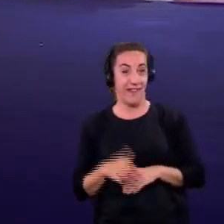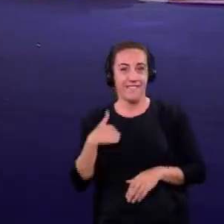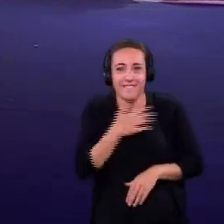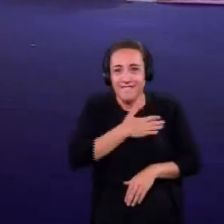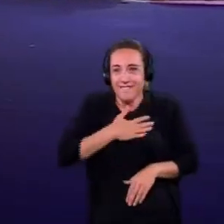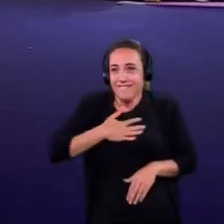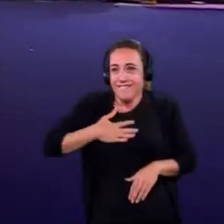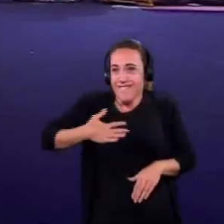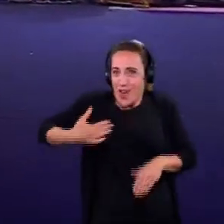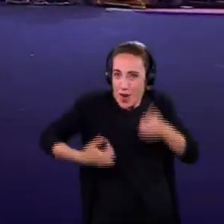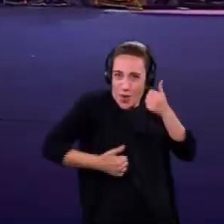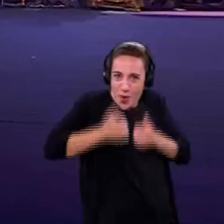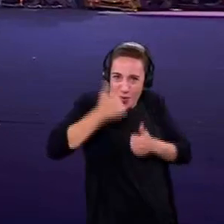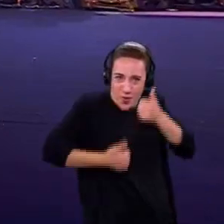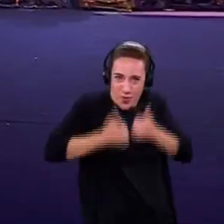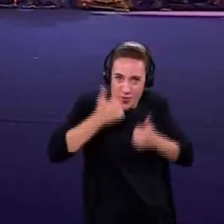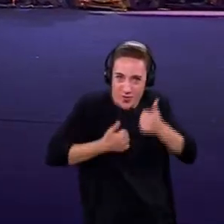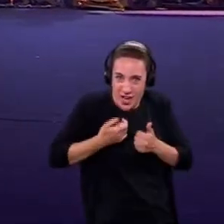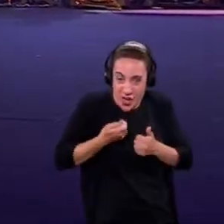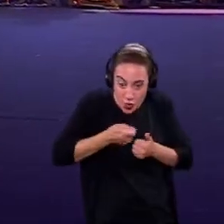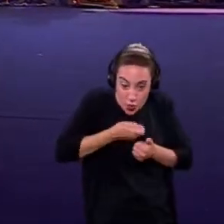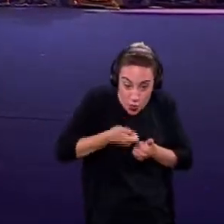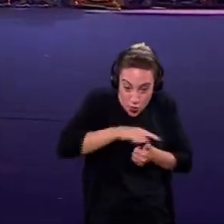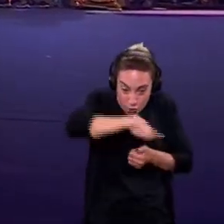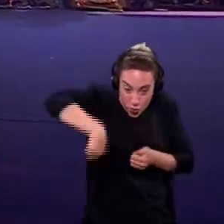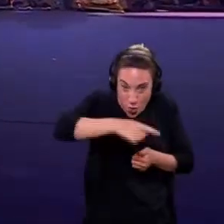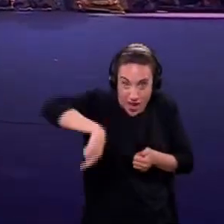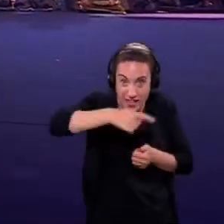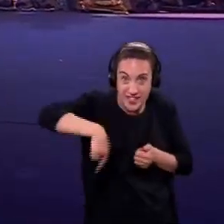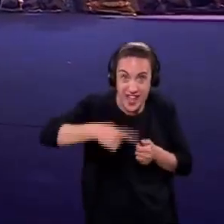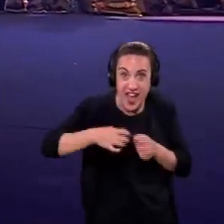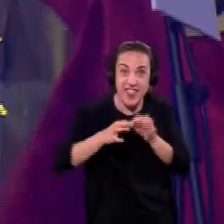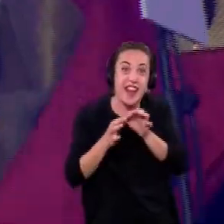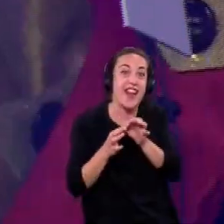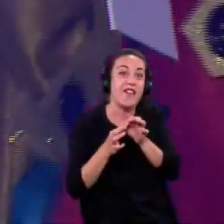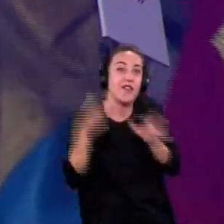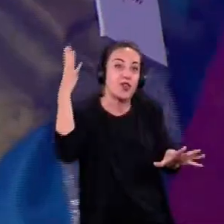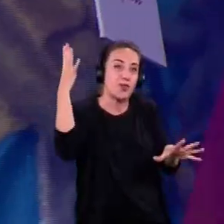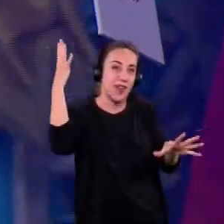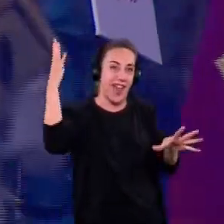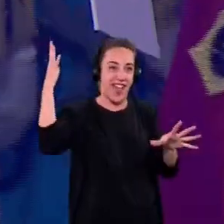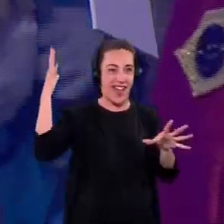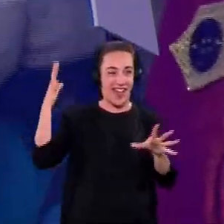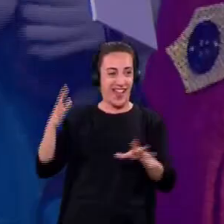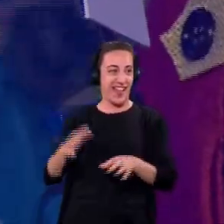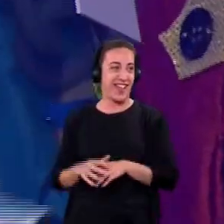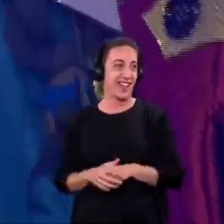Quisiera concursar en la ruleta de la fortuna.